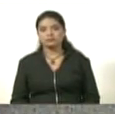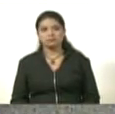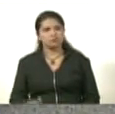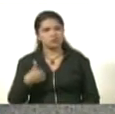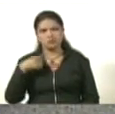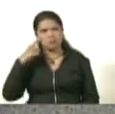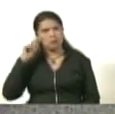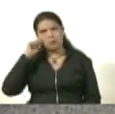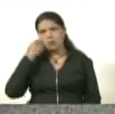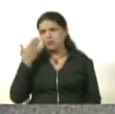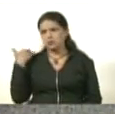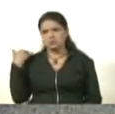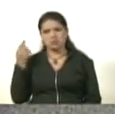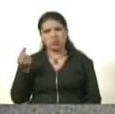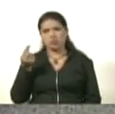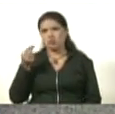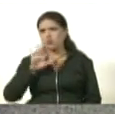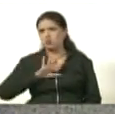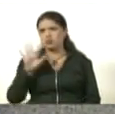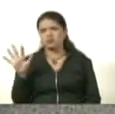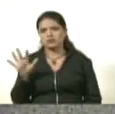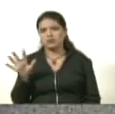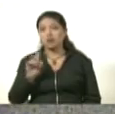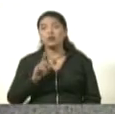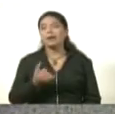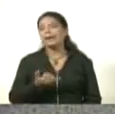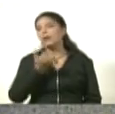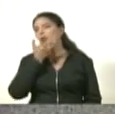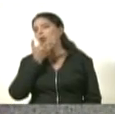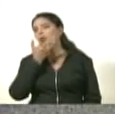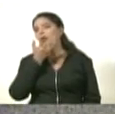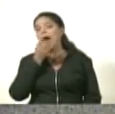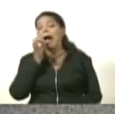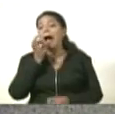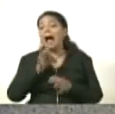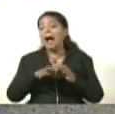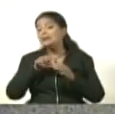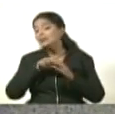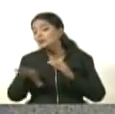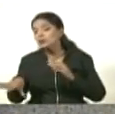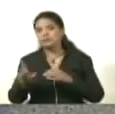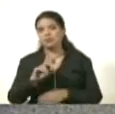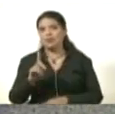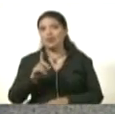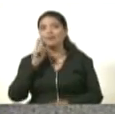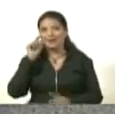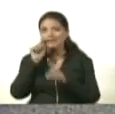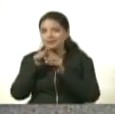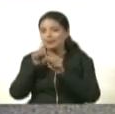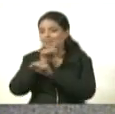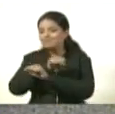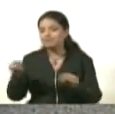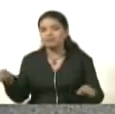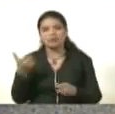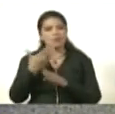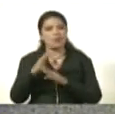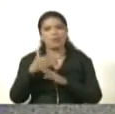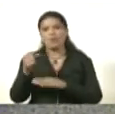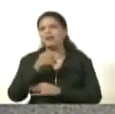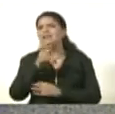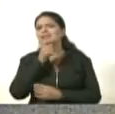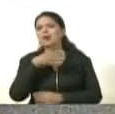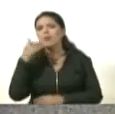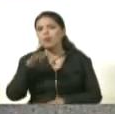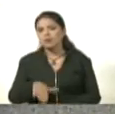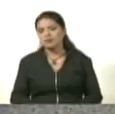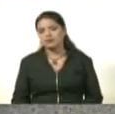A propósito, siendo el objetivo, no fue que se equivocó, no fue que se le cayó, sino a propósito, sin importarle quién moría en el